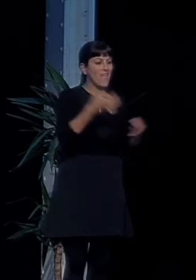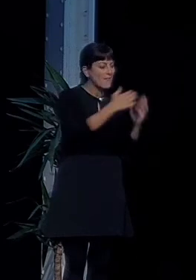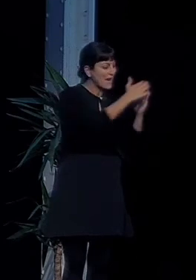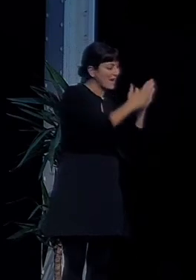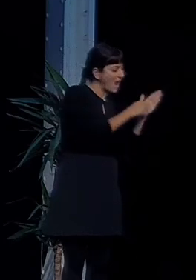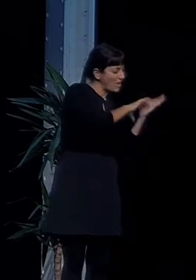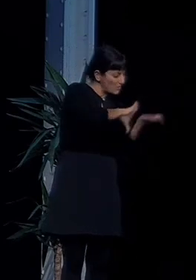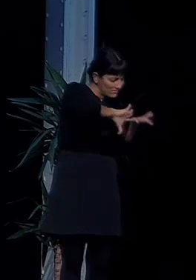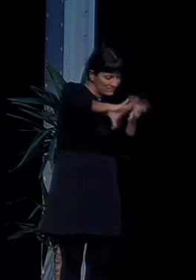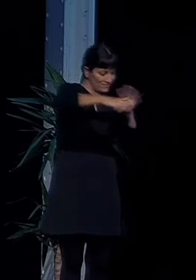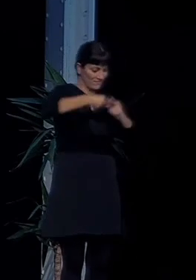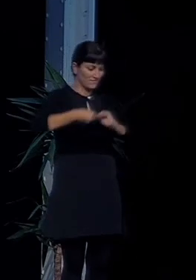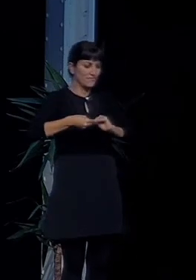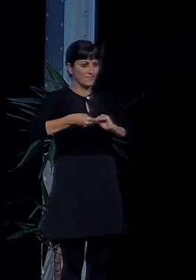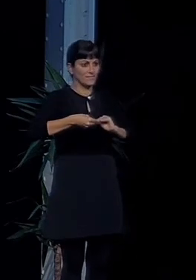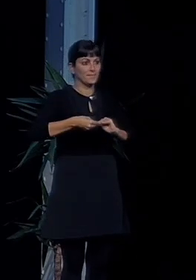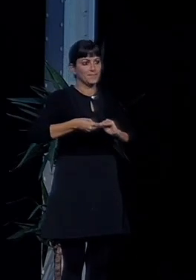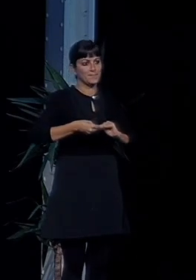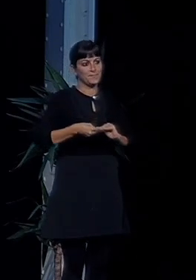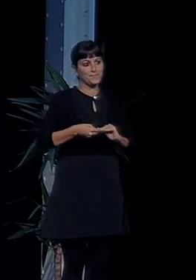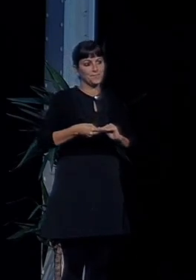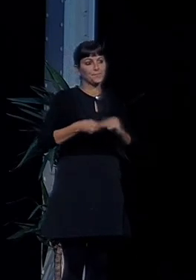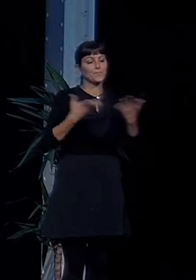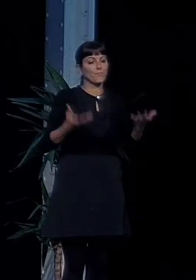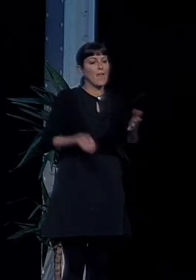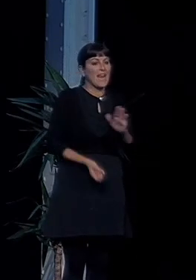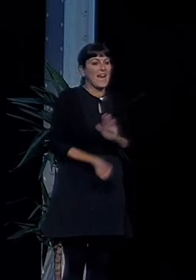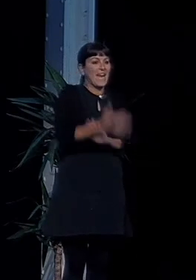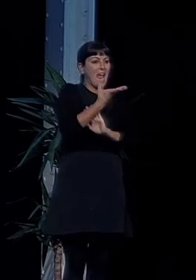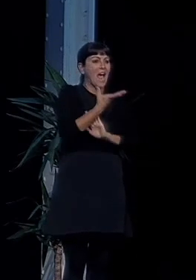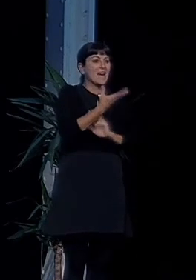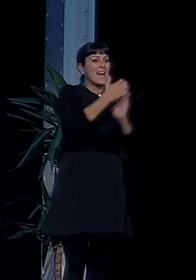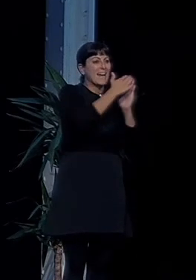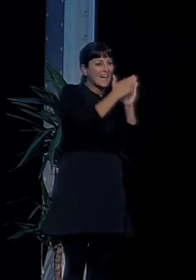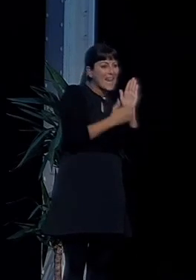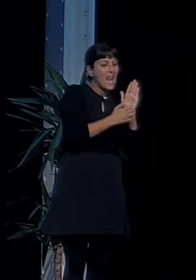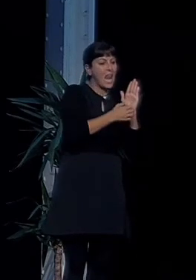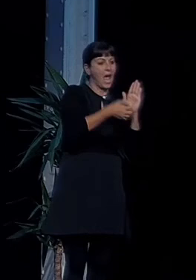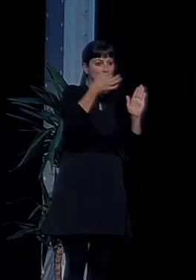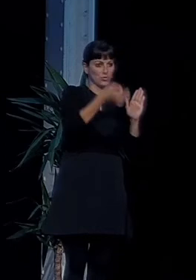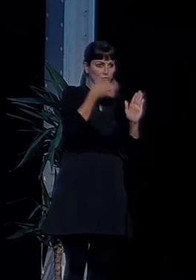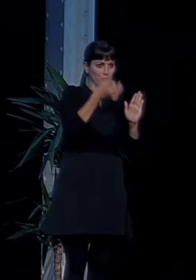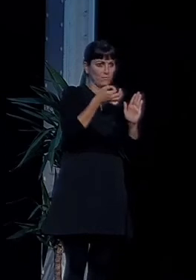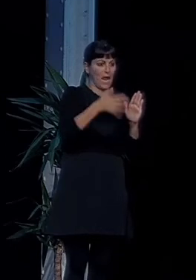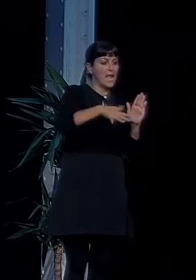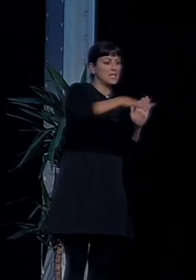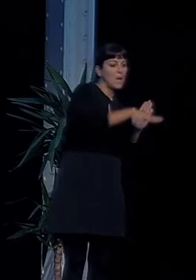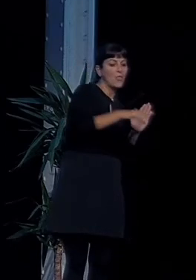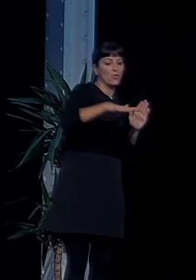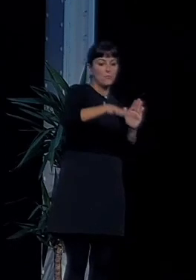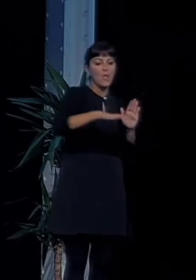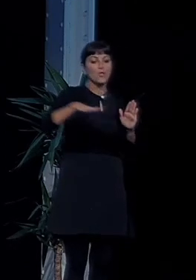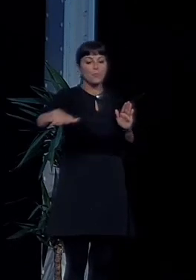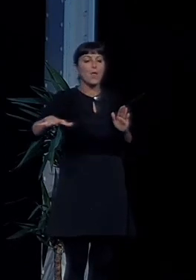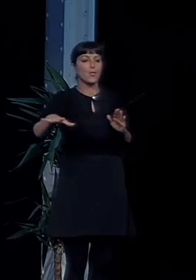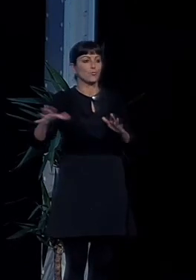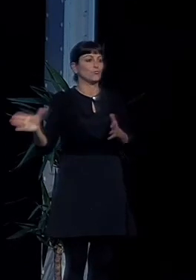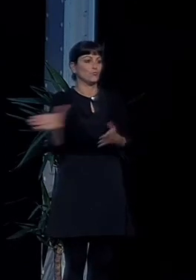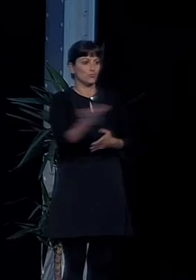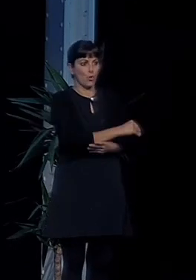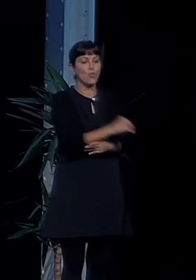es cómo también generamos relato, ¿no?, a través de otros espacios. Está claro que el institucional ya lo estamos